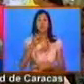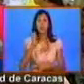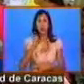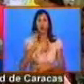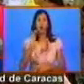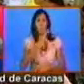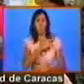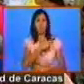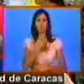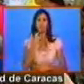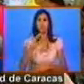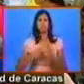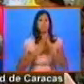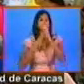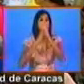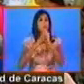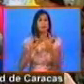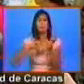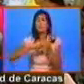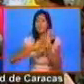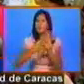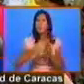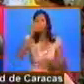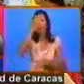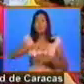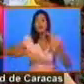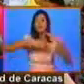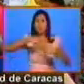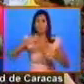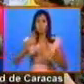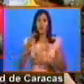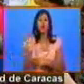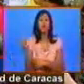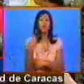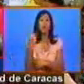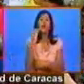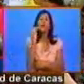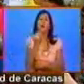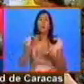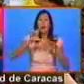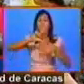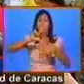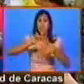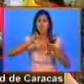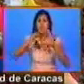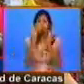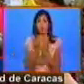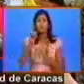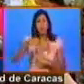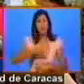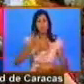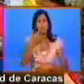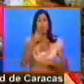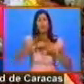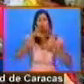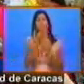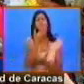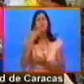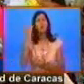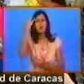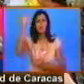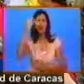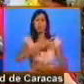Ernesto Che Guevara, que es uno de nuestros principales símbolos e inspiración de lucha de todos los jóvenes de América Latina y del mundo que queremos luchar por un mundo mejor, con unas